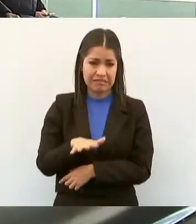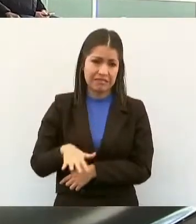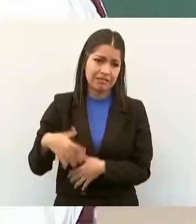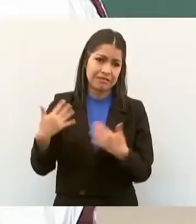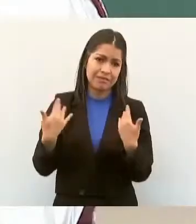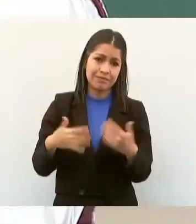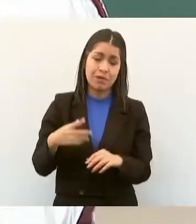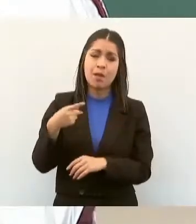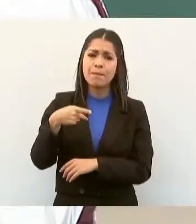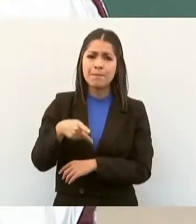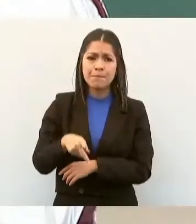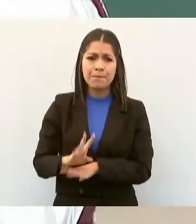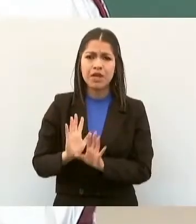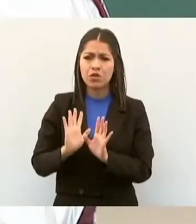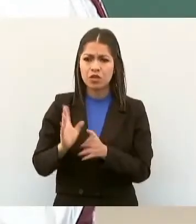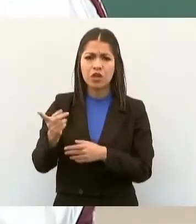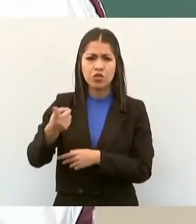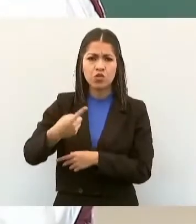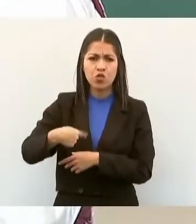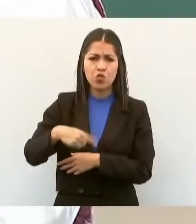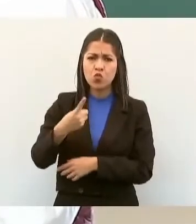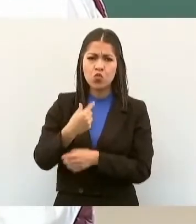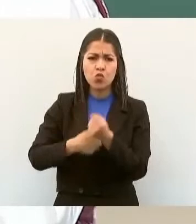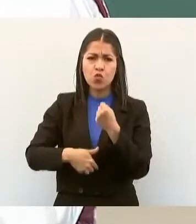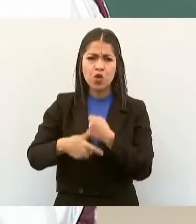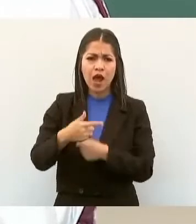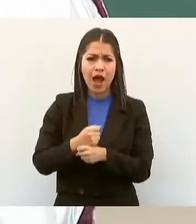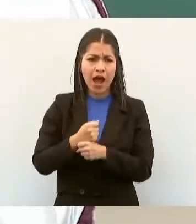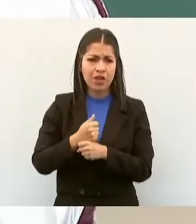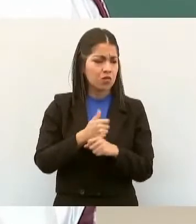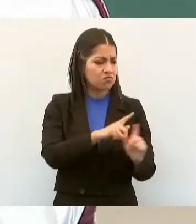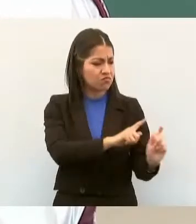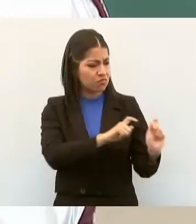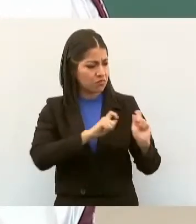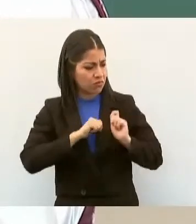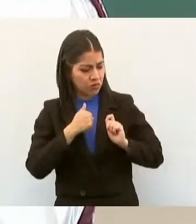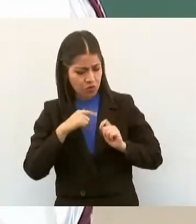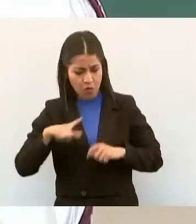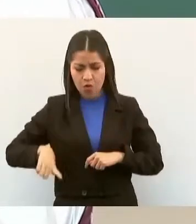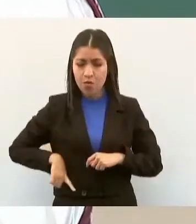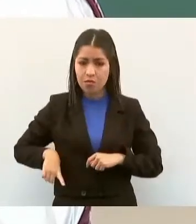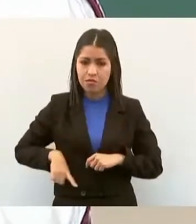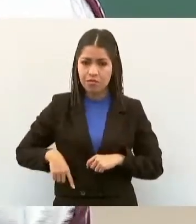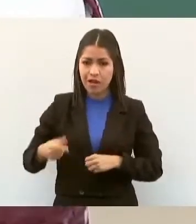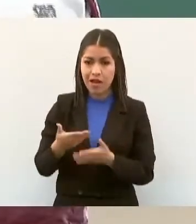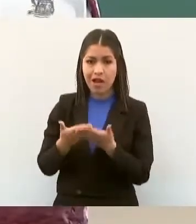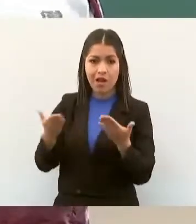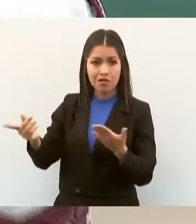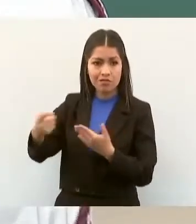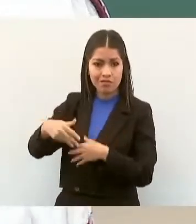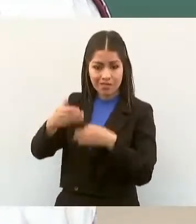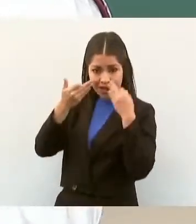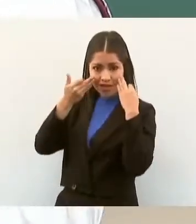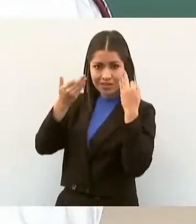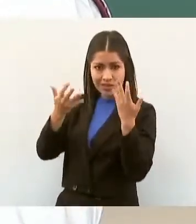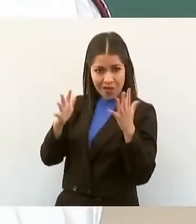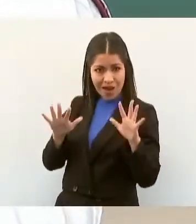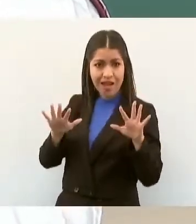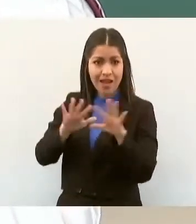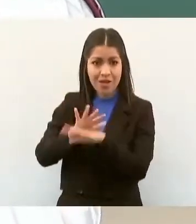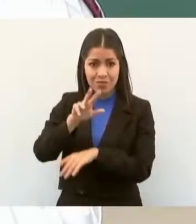un año que estamos en el gobierno, se nota la transformación, el cambio, poco a poco,